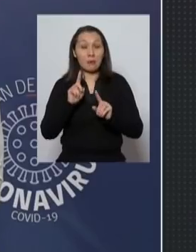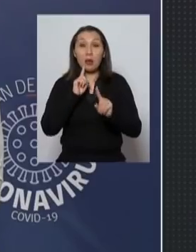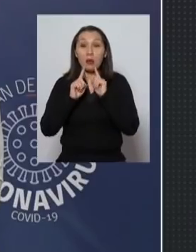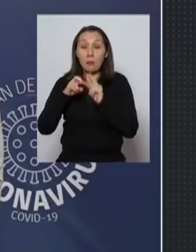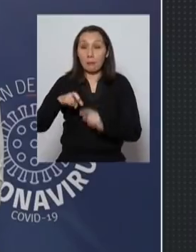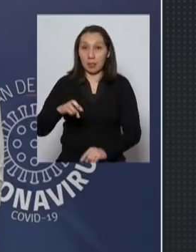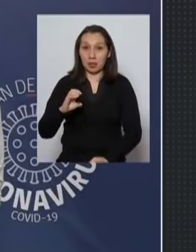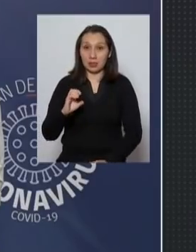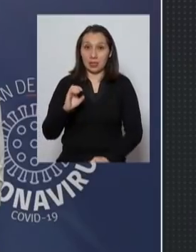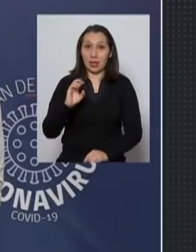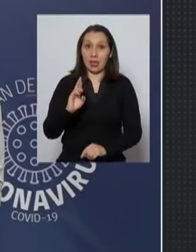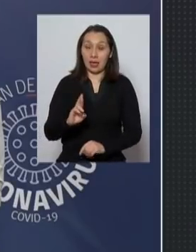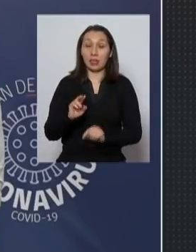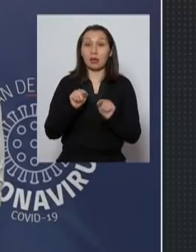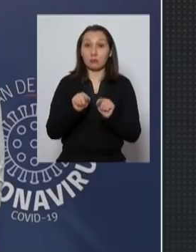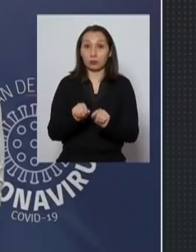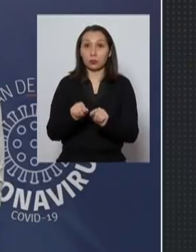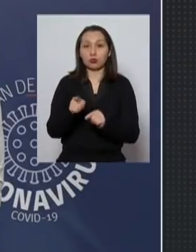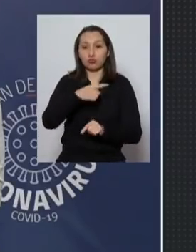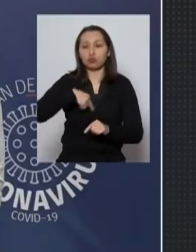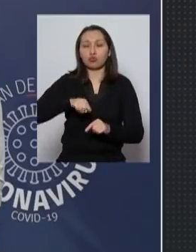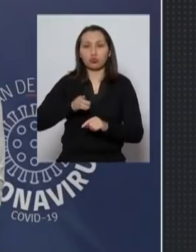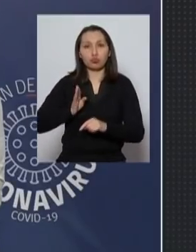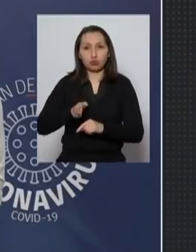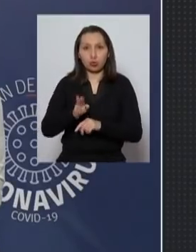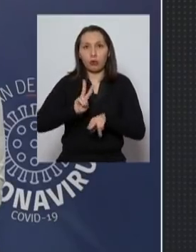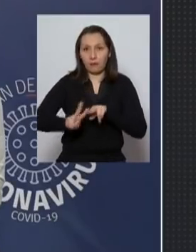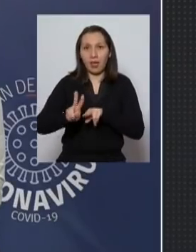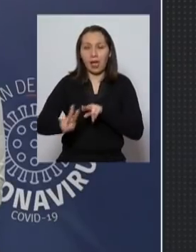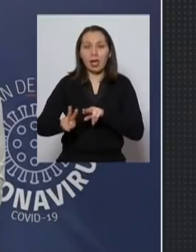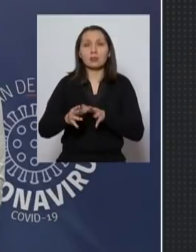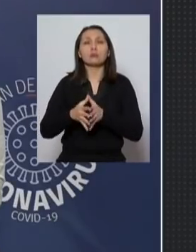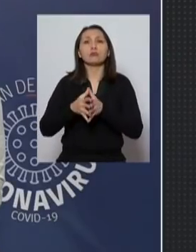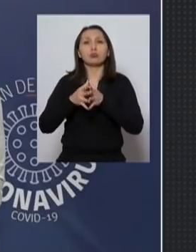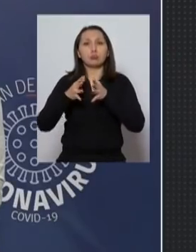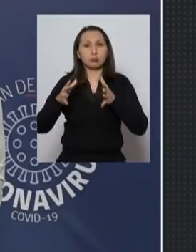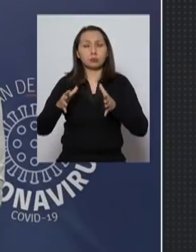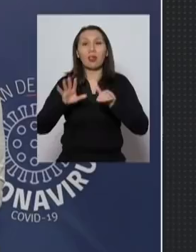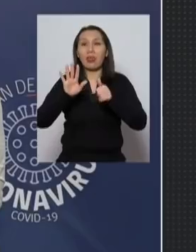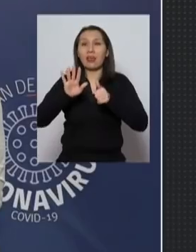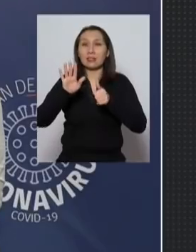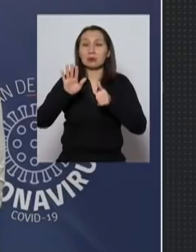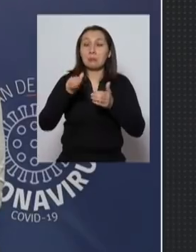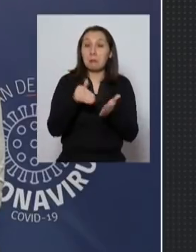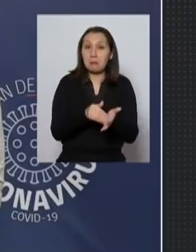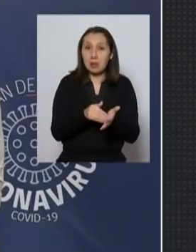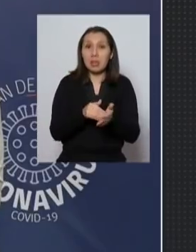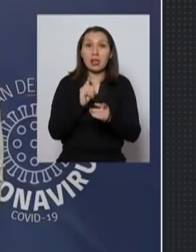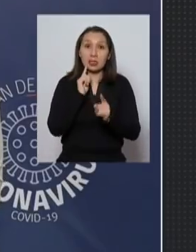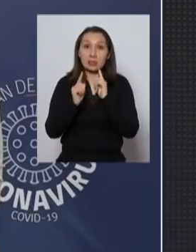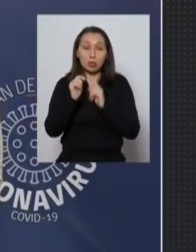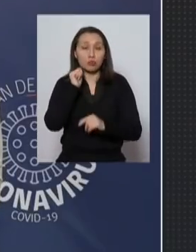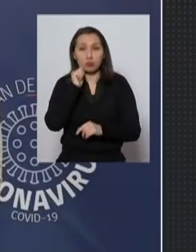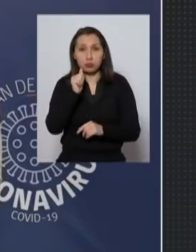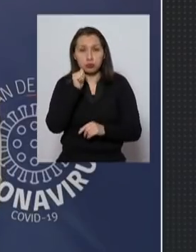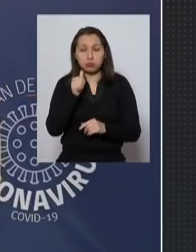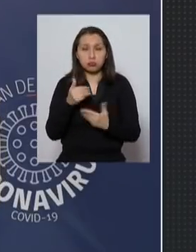de PCR, estos nosotros seguimos realizando una cantidad de 16.000